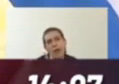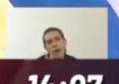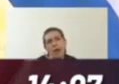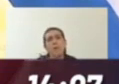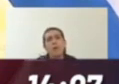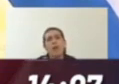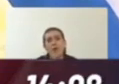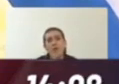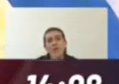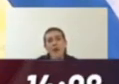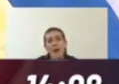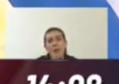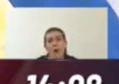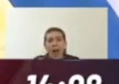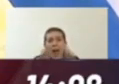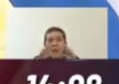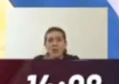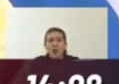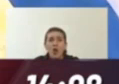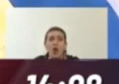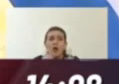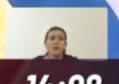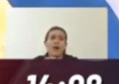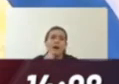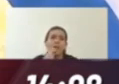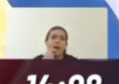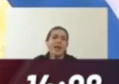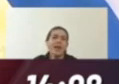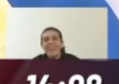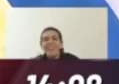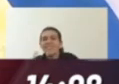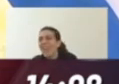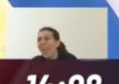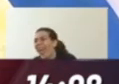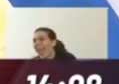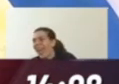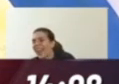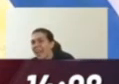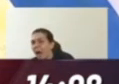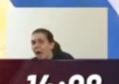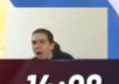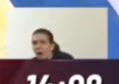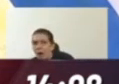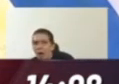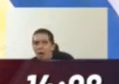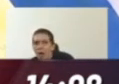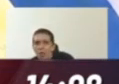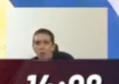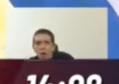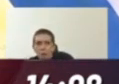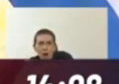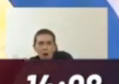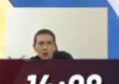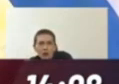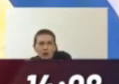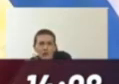Les pido por favor que la picardía de una fiesta puede ser un dolor de cabeza muy grande para muchos. Y les